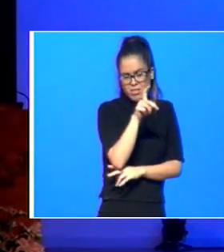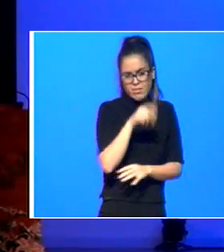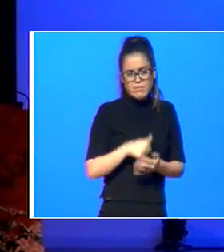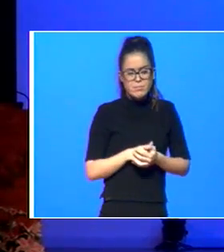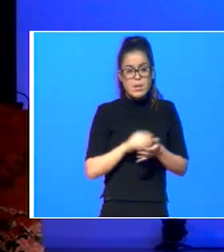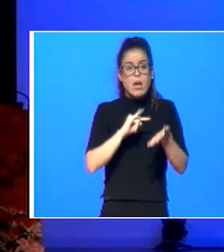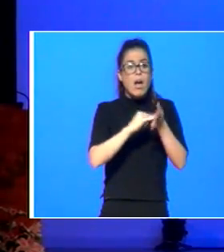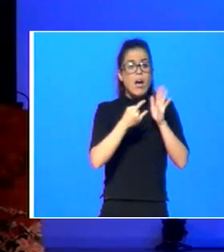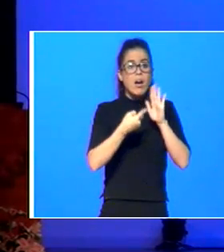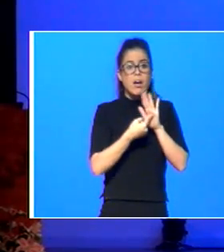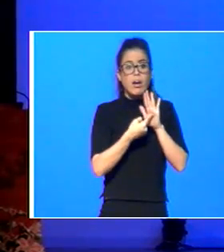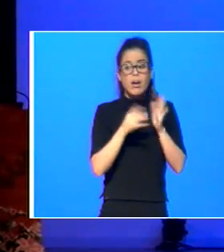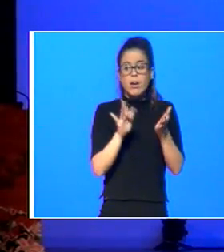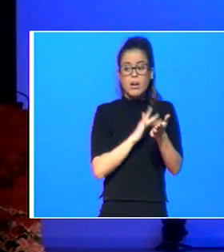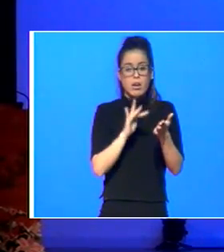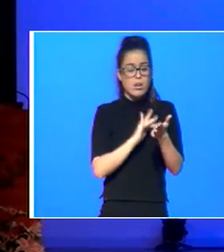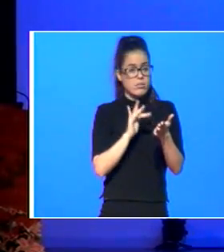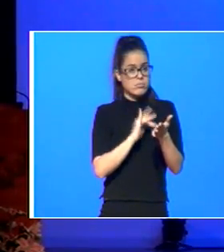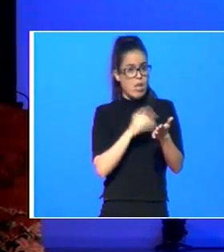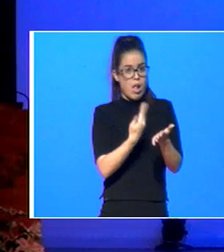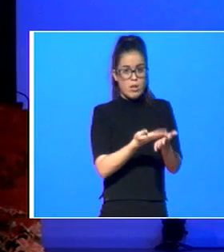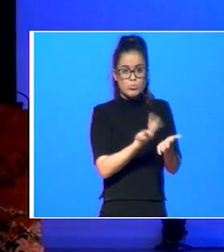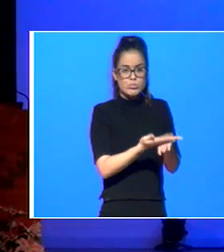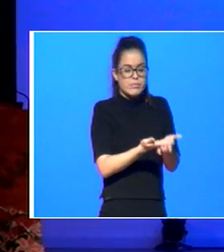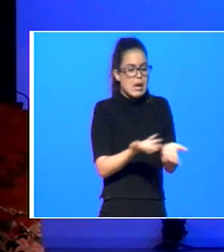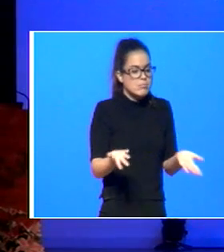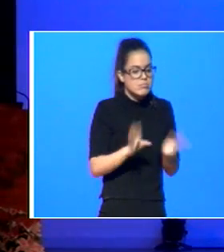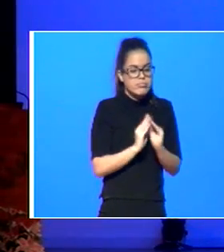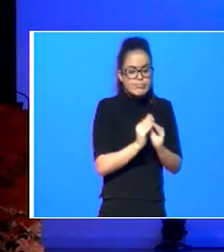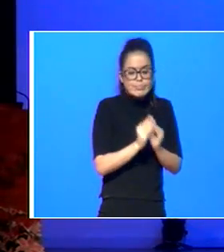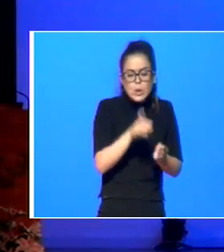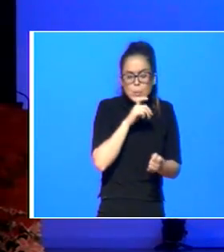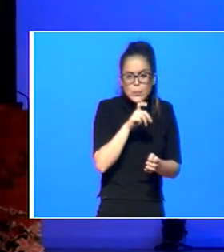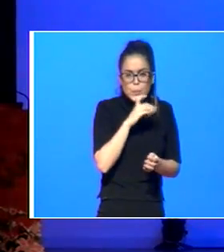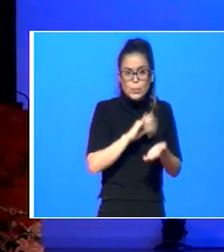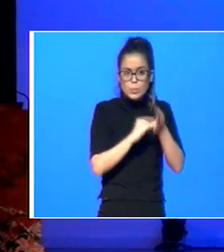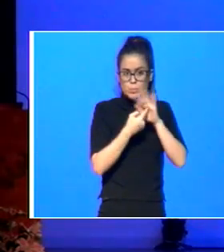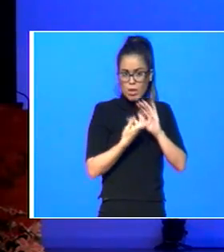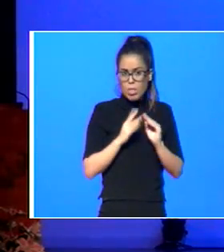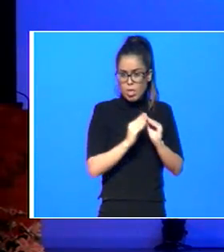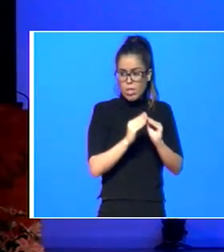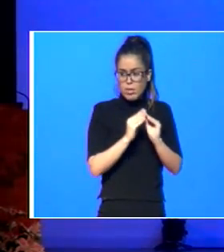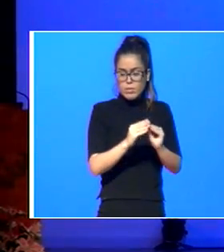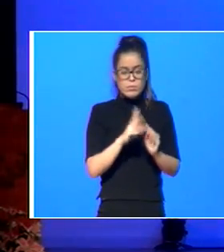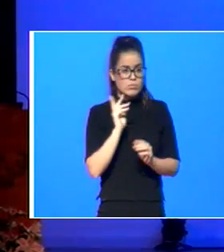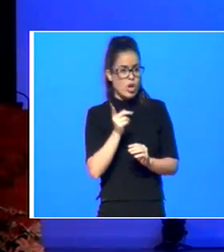hori, liburu honetan ondo esplikatzen dau, zelan egin aldan, ez da? Eta plana egiteko ez bakarrik irakasliak baizik